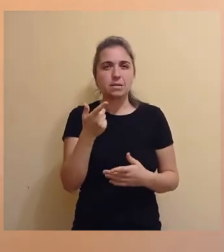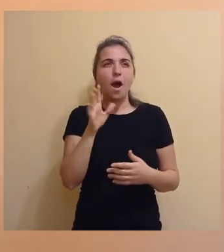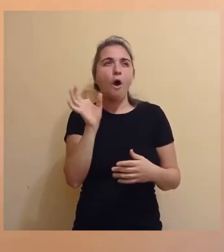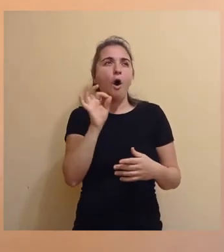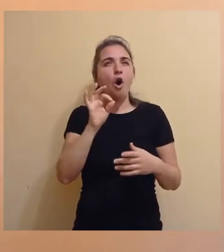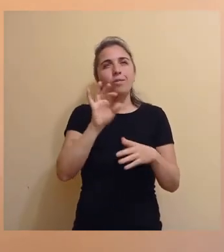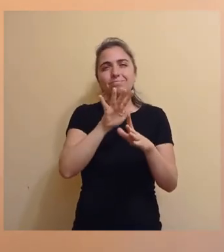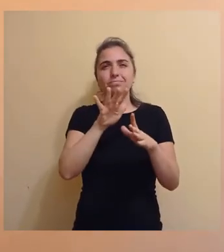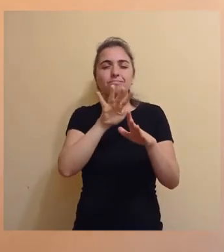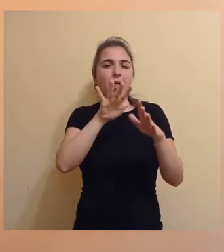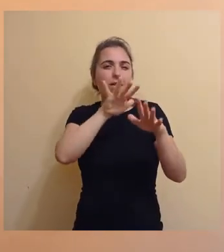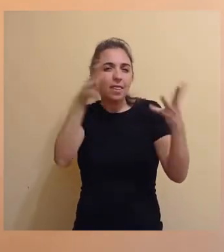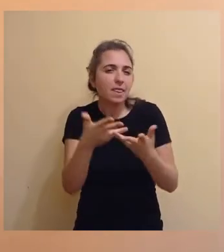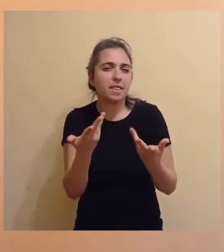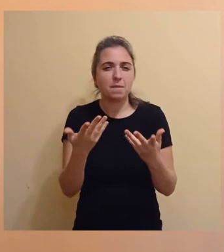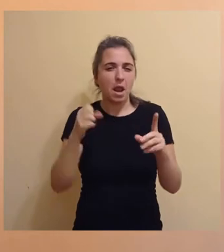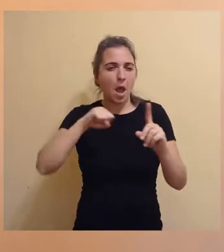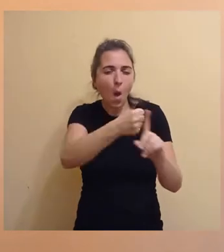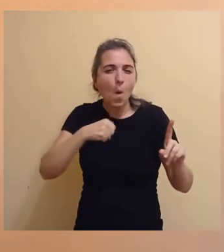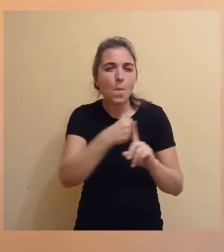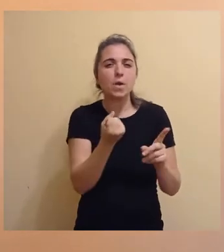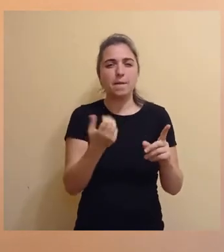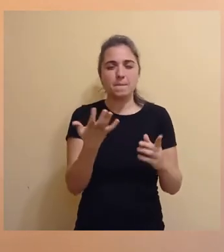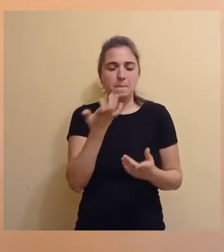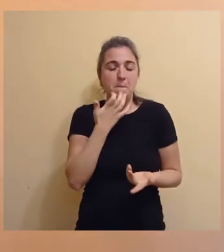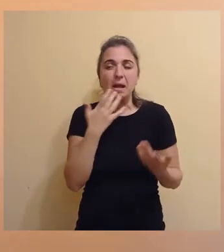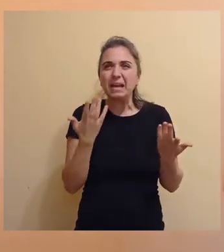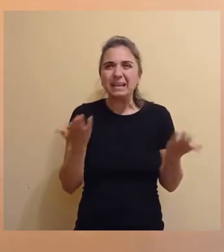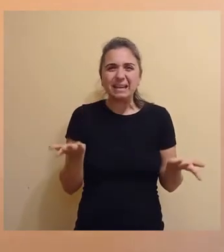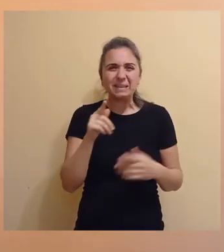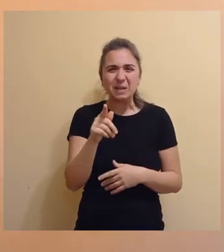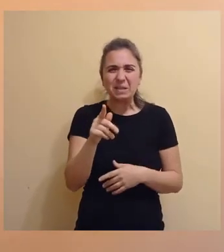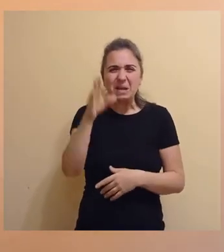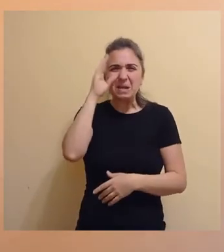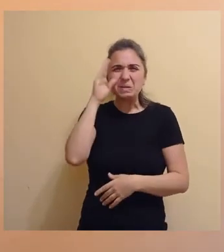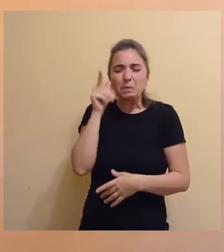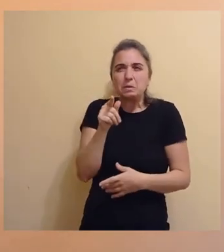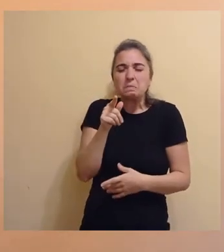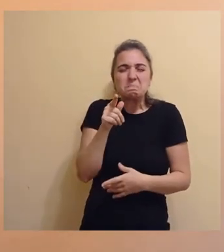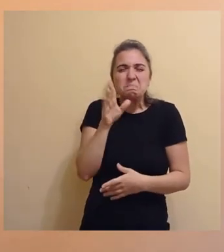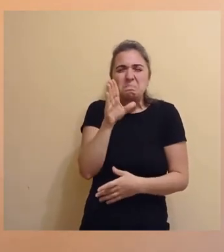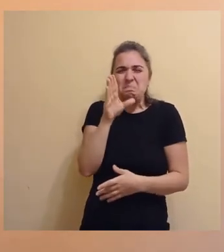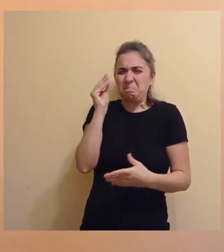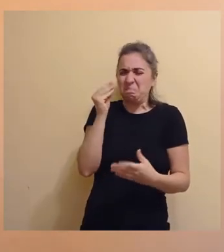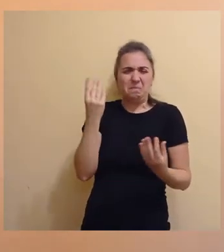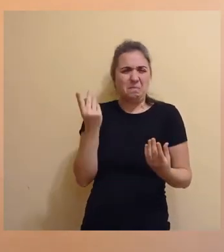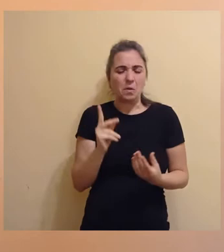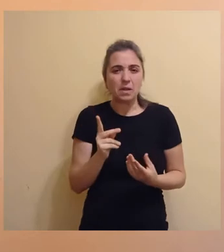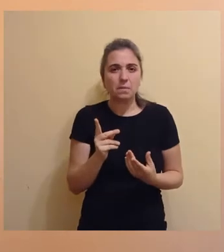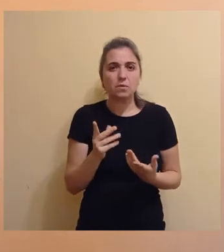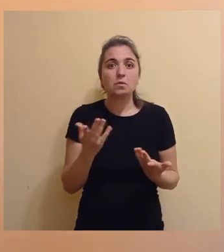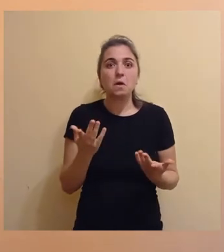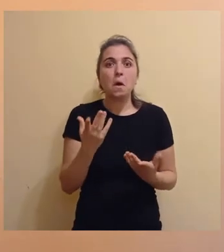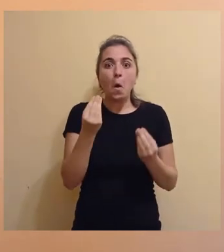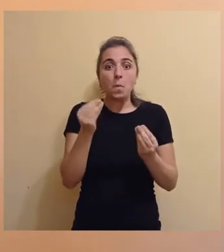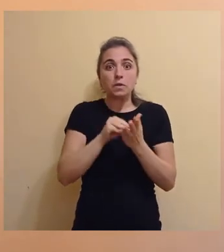stalkear, ciberbullying, ¿no? Y realmente es como que es difícil saber a qué agarrarse y muchas veces